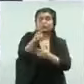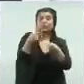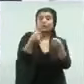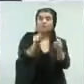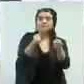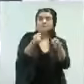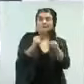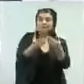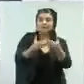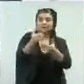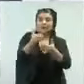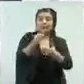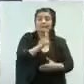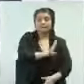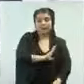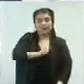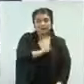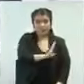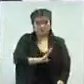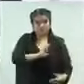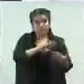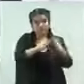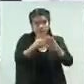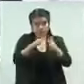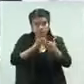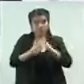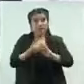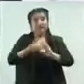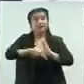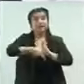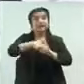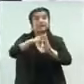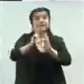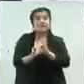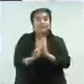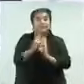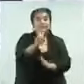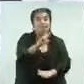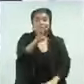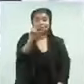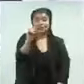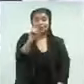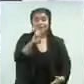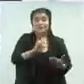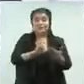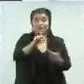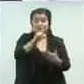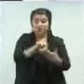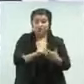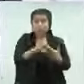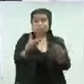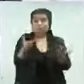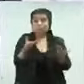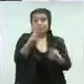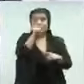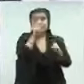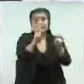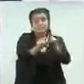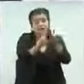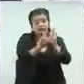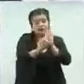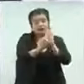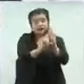haciendo en beneficio de las comunidades, que vuelvo y repito, esos 20 proyectos lo más probable es de que